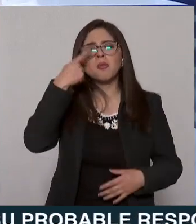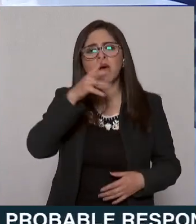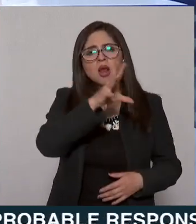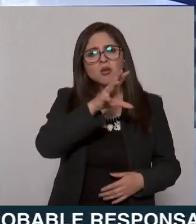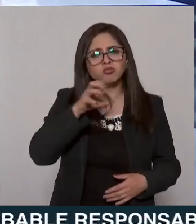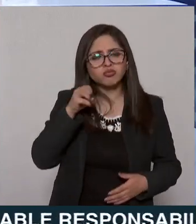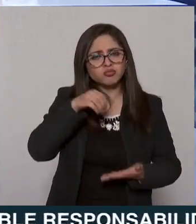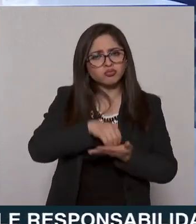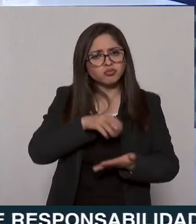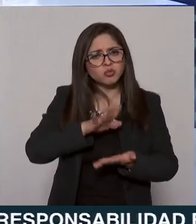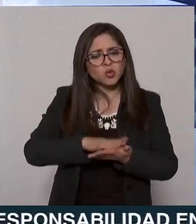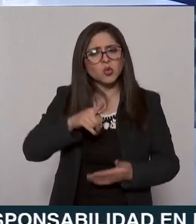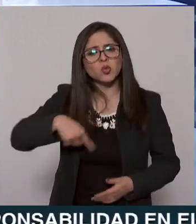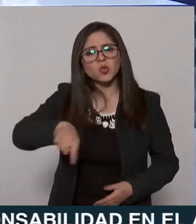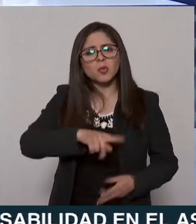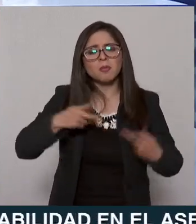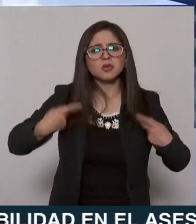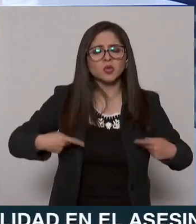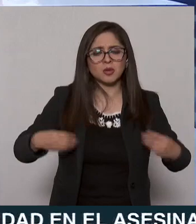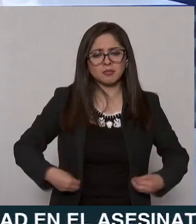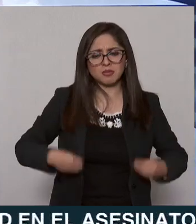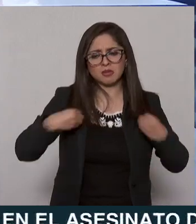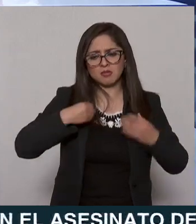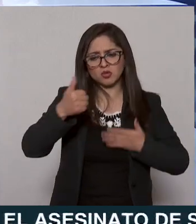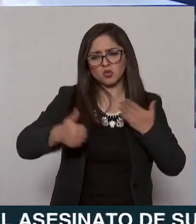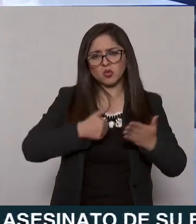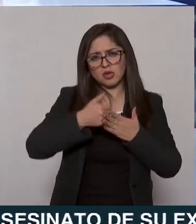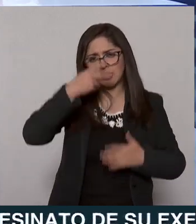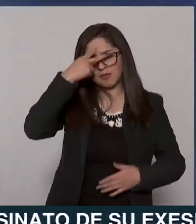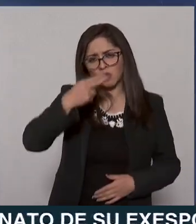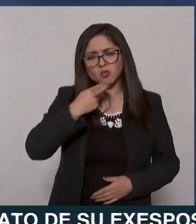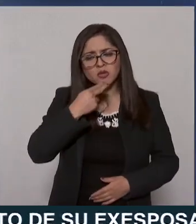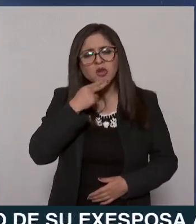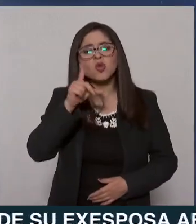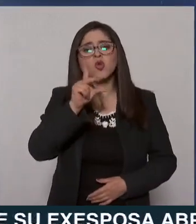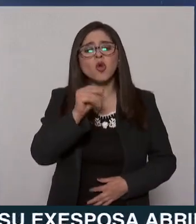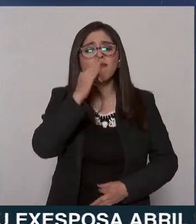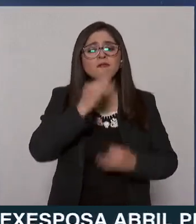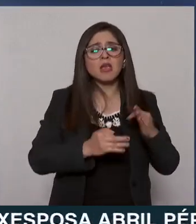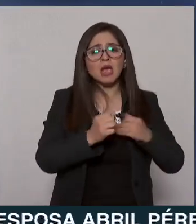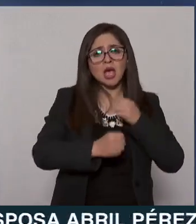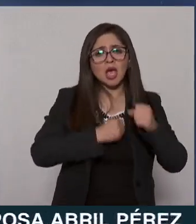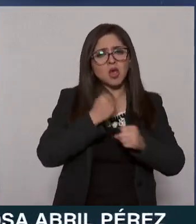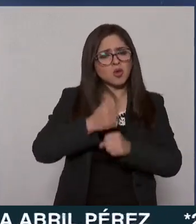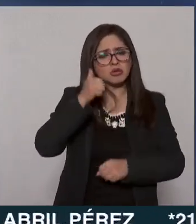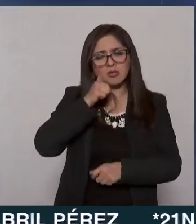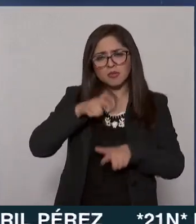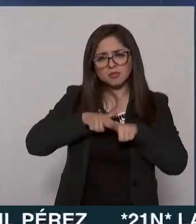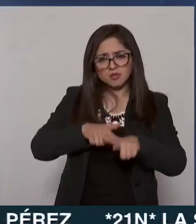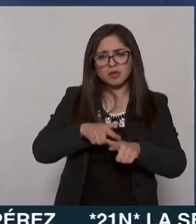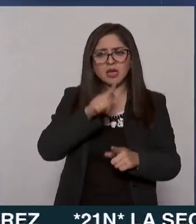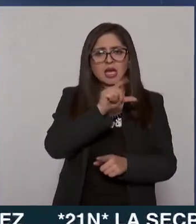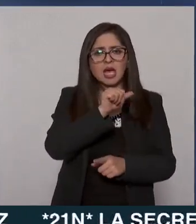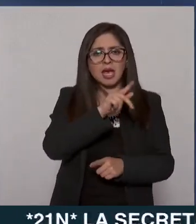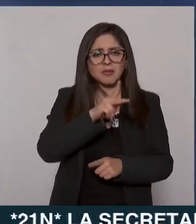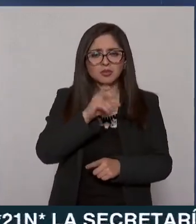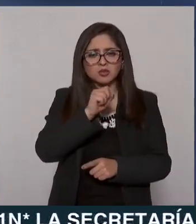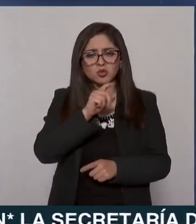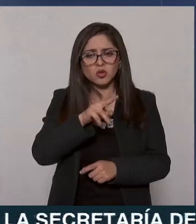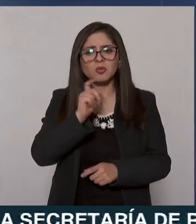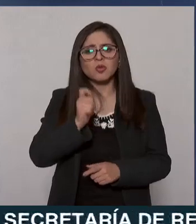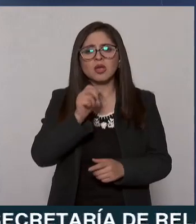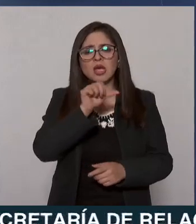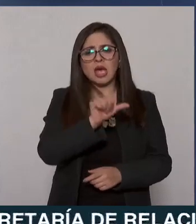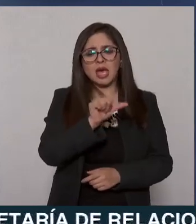poderla utilizar todos los ciudadanos, no solo ahora a fin de año, sino en el tiempo Para que viene. siempre. En la App Store y en la Google Play escribimos App